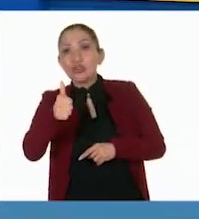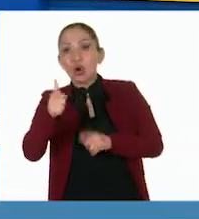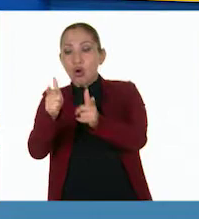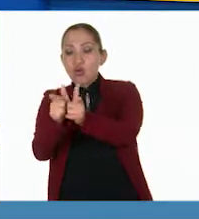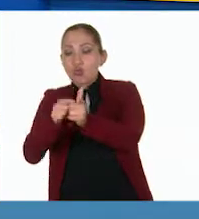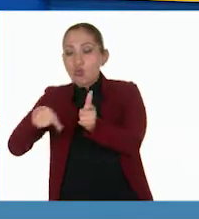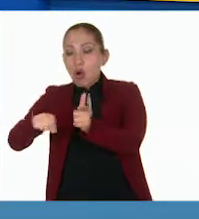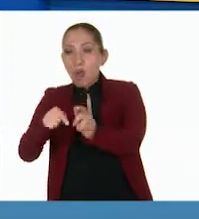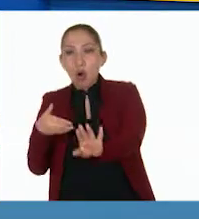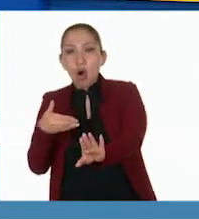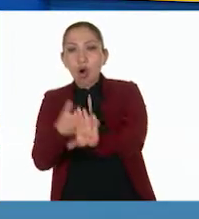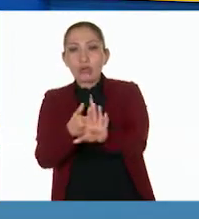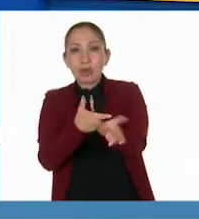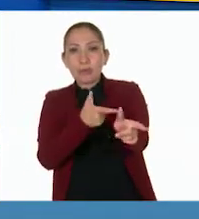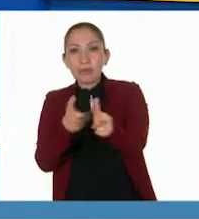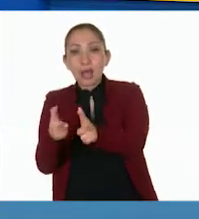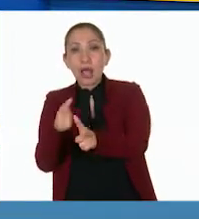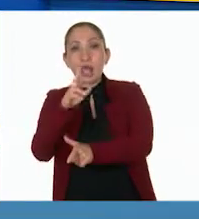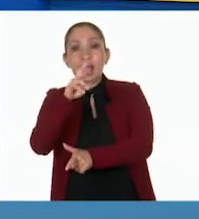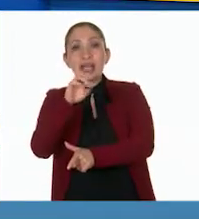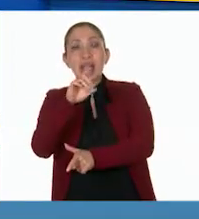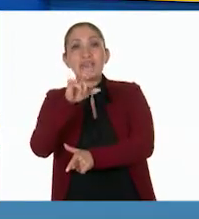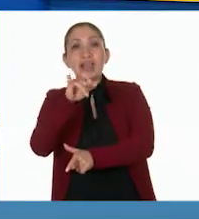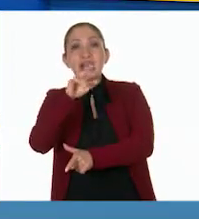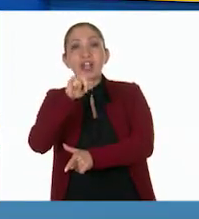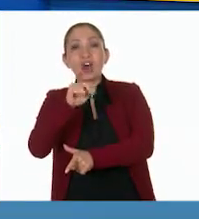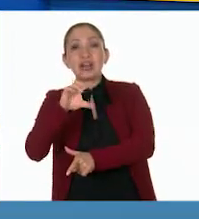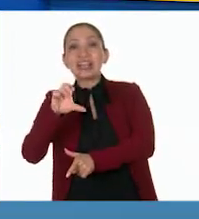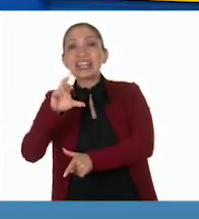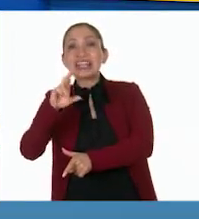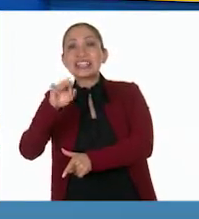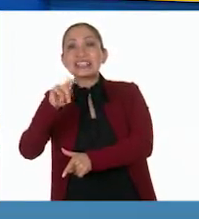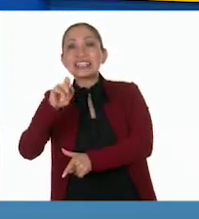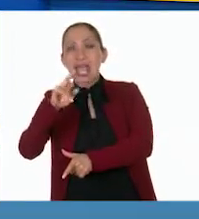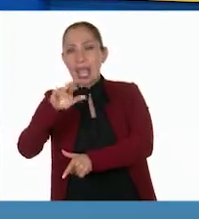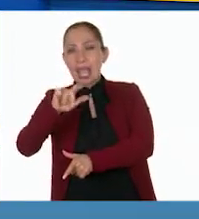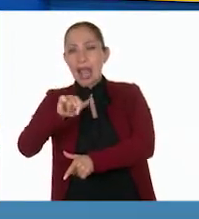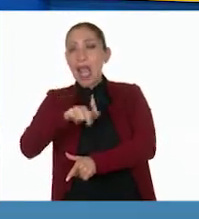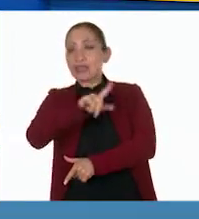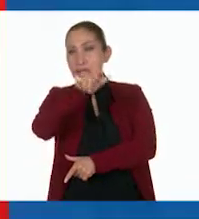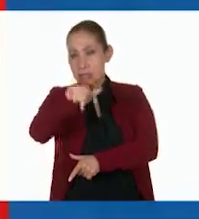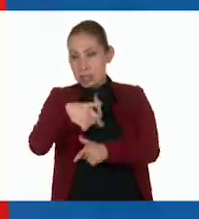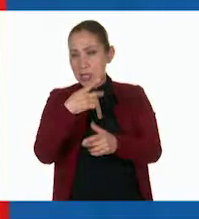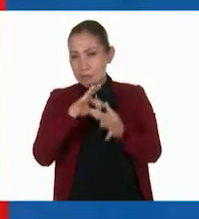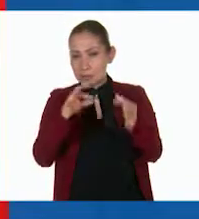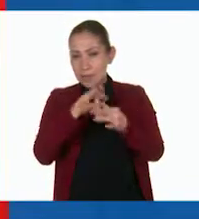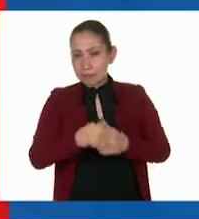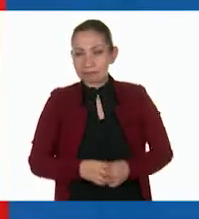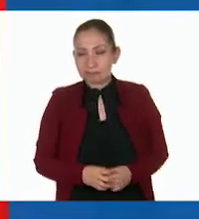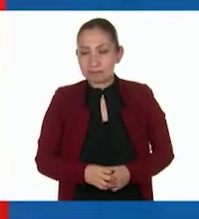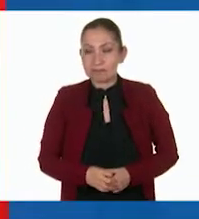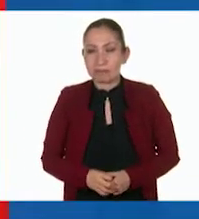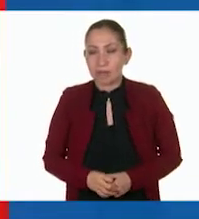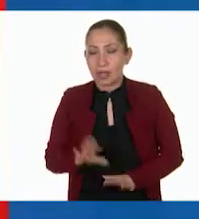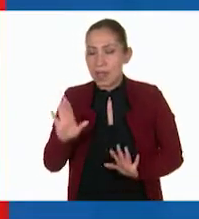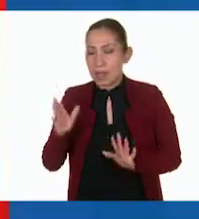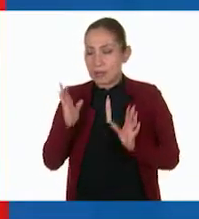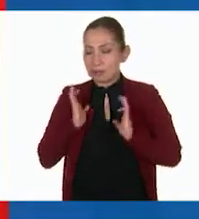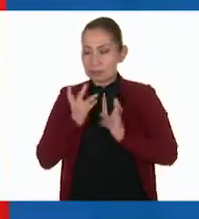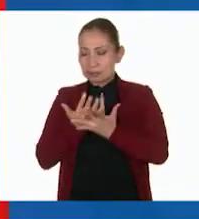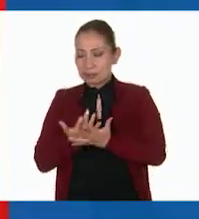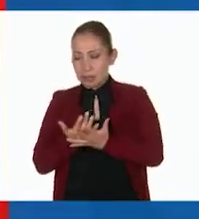armado en México conocido como la Rebelión Cristera, del cual hablaremos más adelante. Bueno, pero,